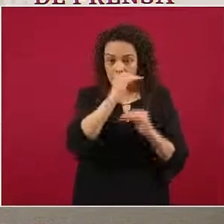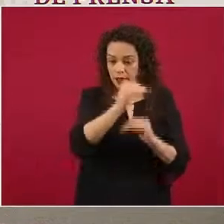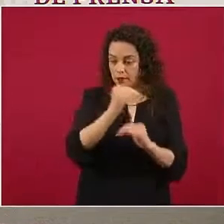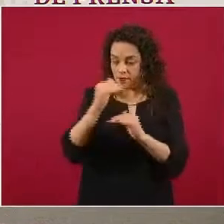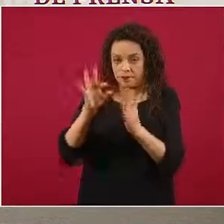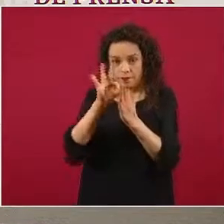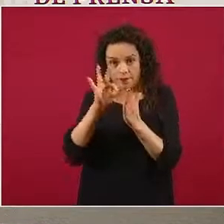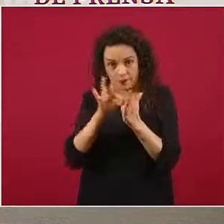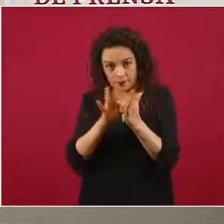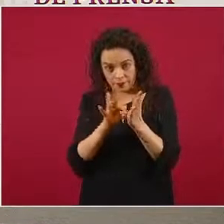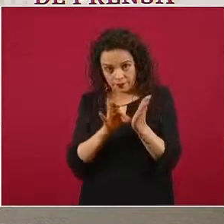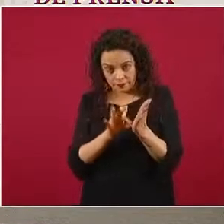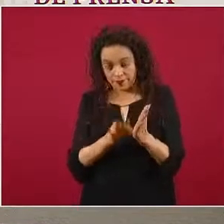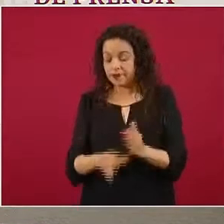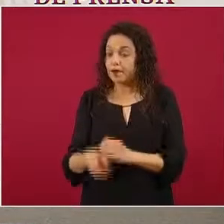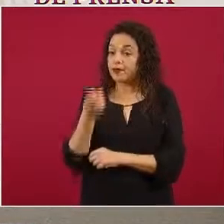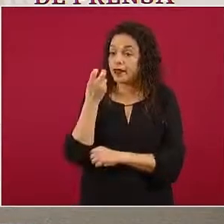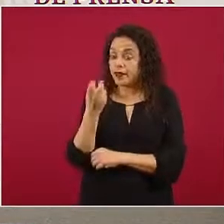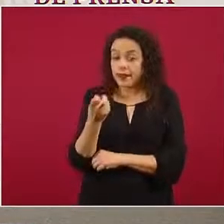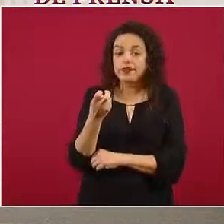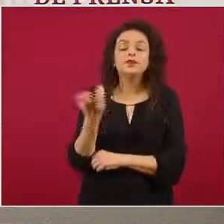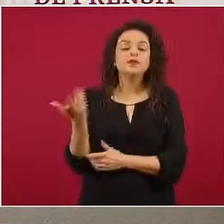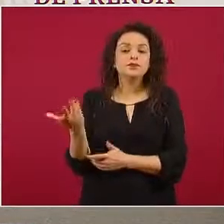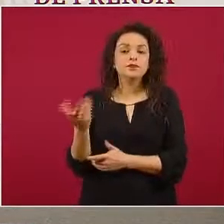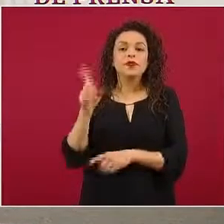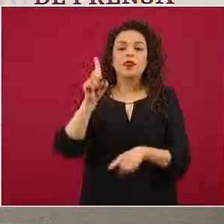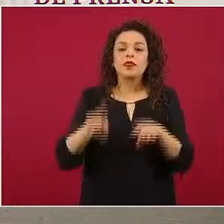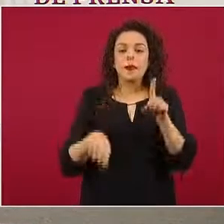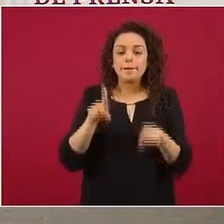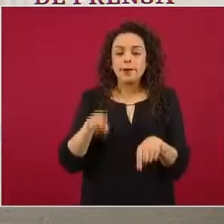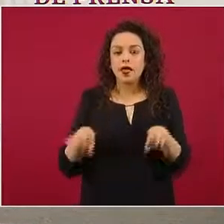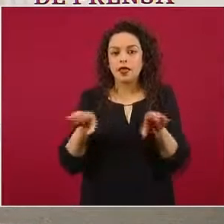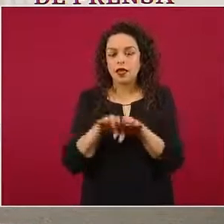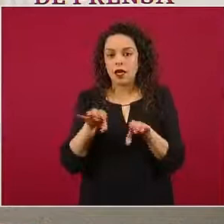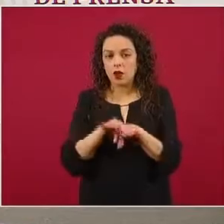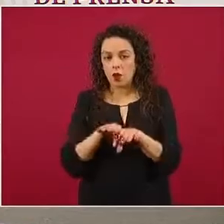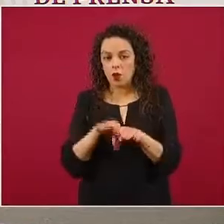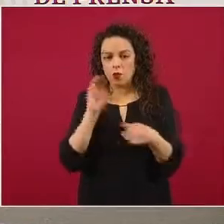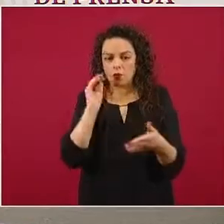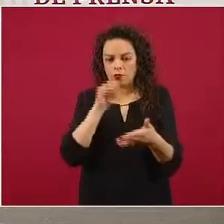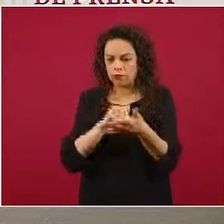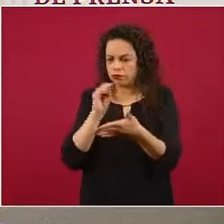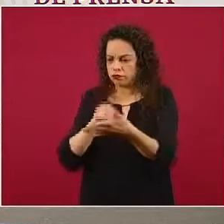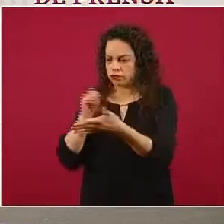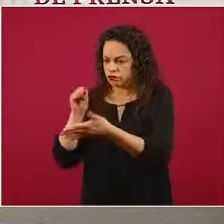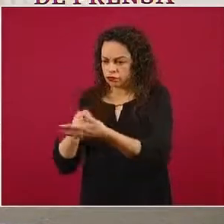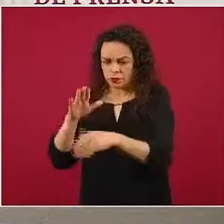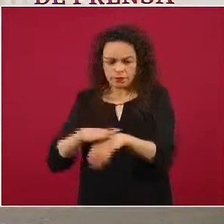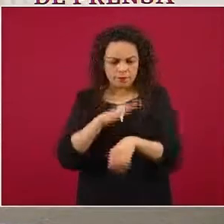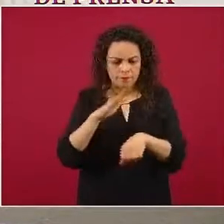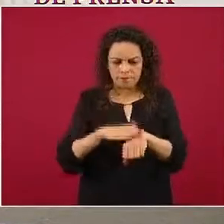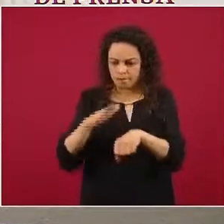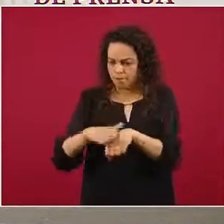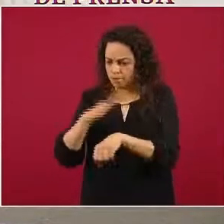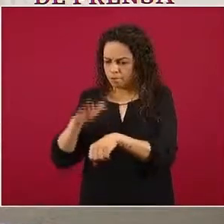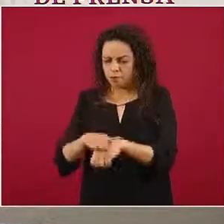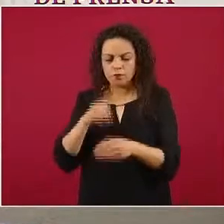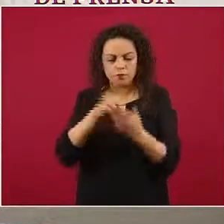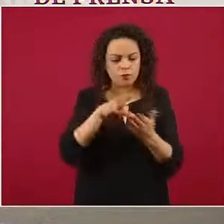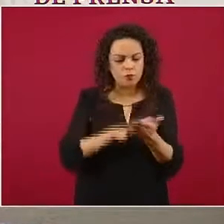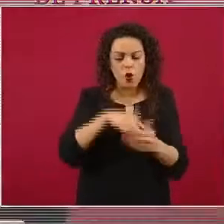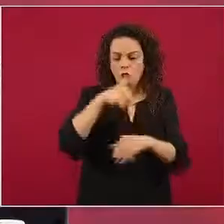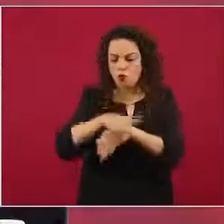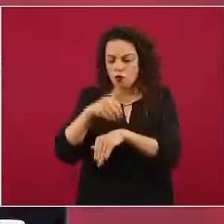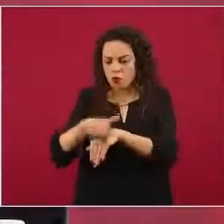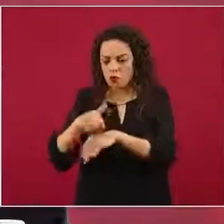esto quiere decir que dependiendo cómo califique y pondere cada uno de los 10 indicadores, podríamos tener desde la